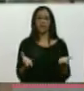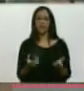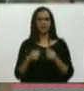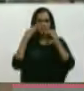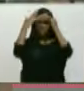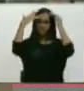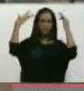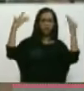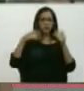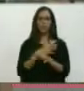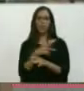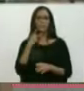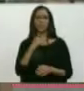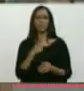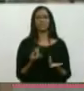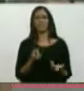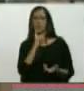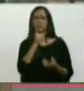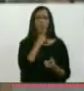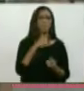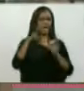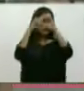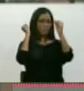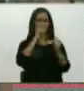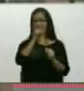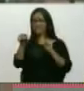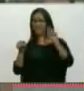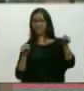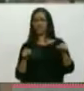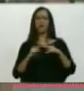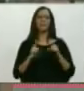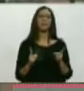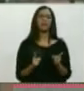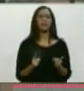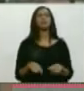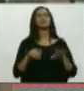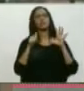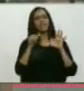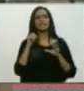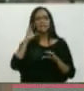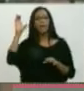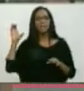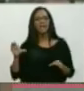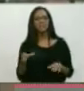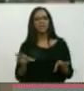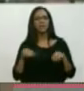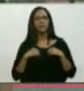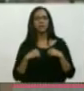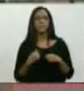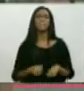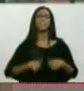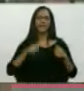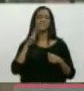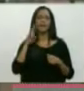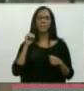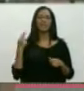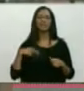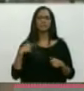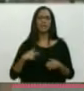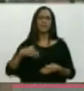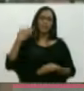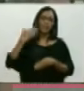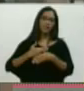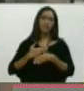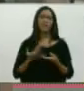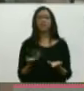fantasioso su juego político que se la pasa nombrando embajadores aquí y allá. Pero de los casi 60 países que lo han reconocido, más de 20 tienen todavía